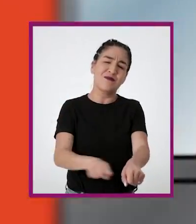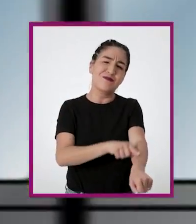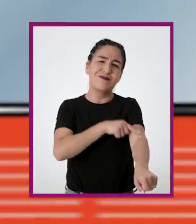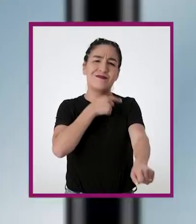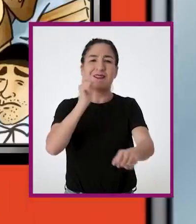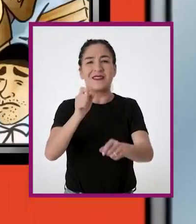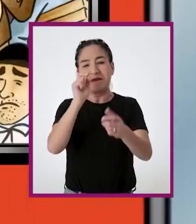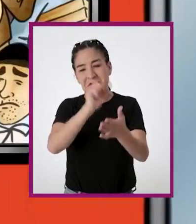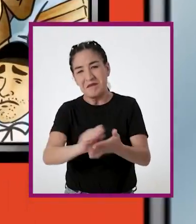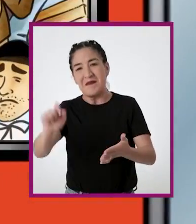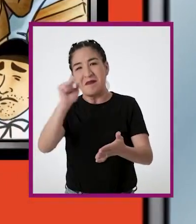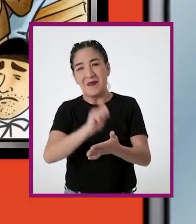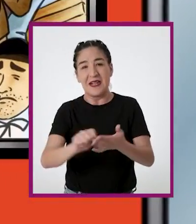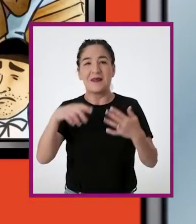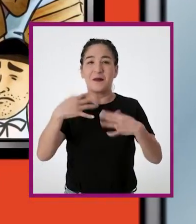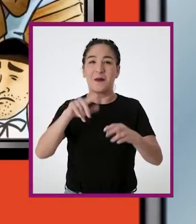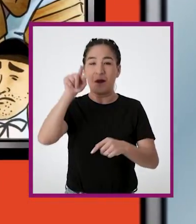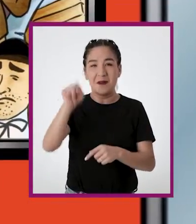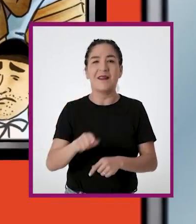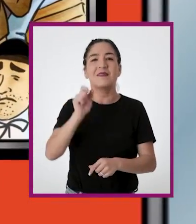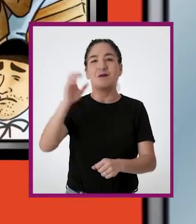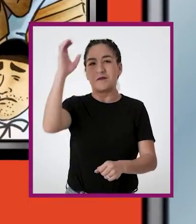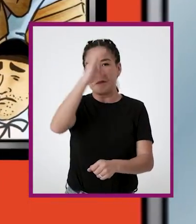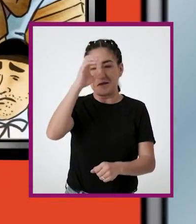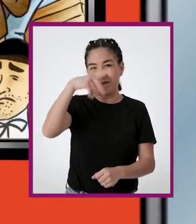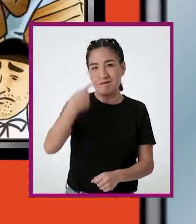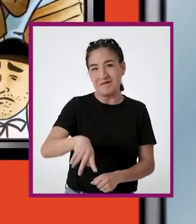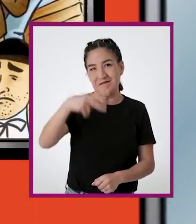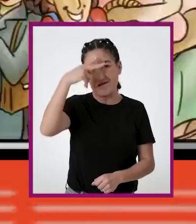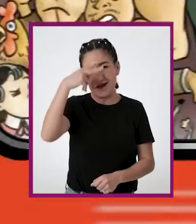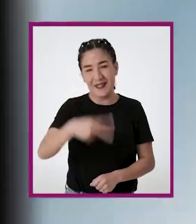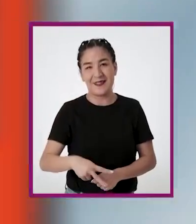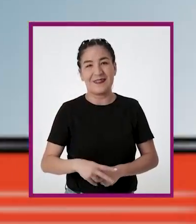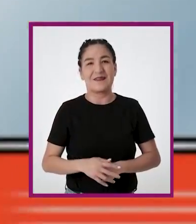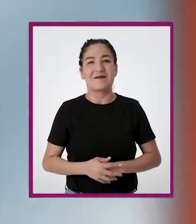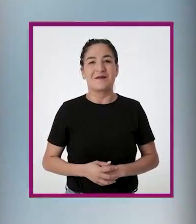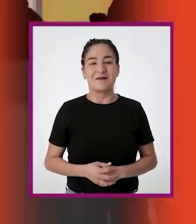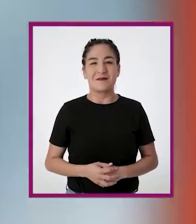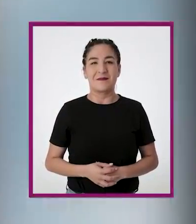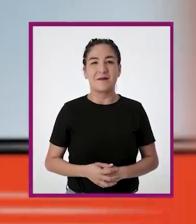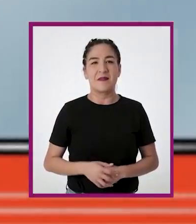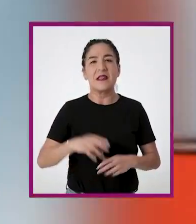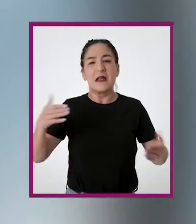que su extensa obra, se convirtió en un ícono de la cultura mexicana.